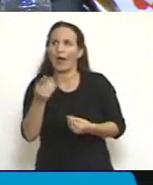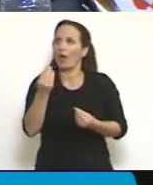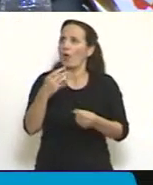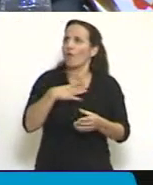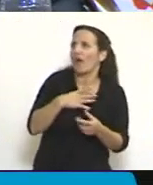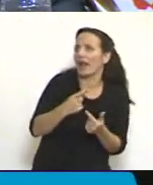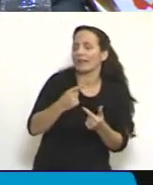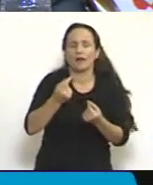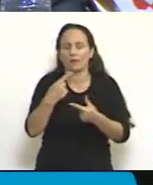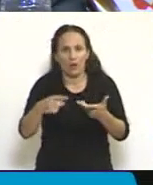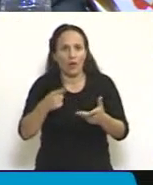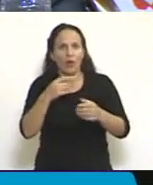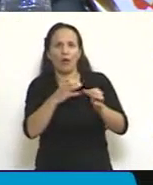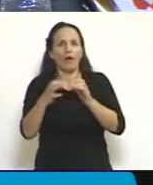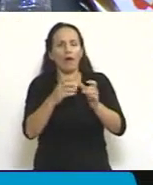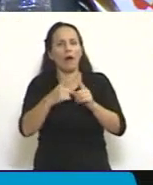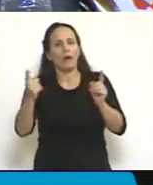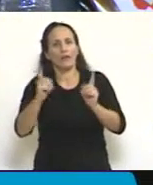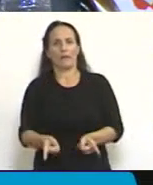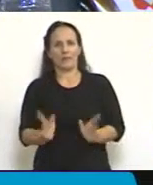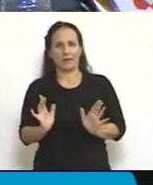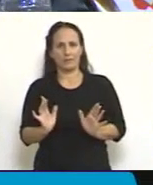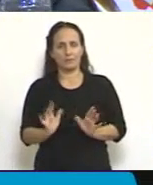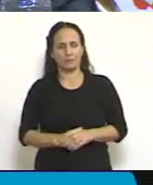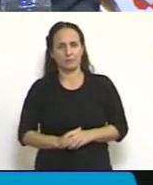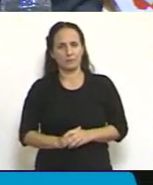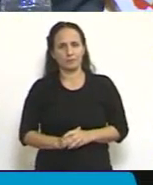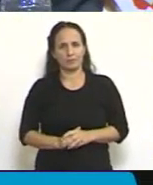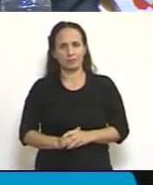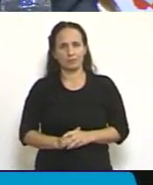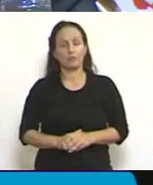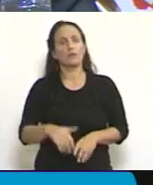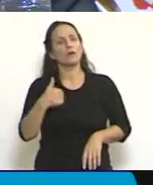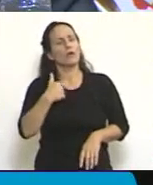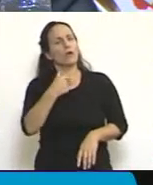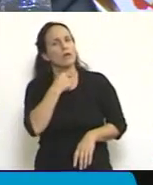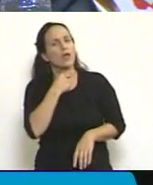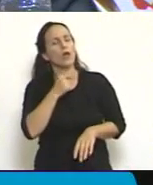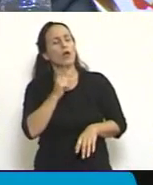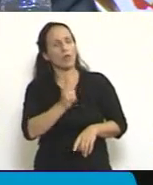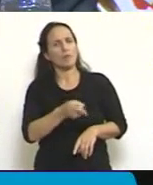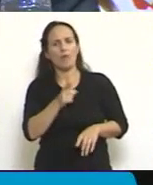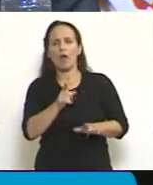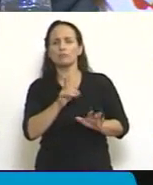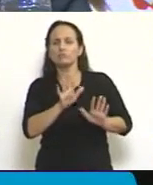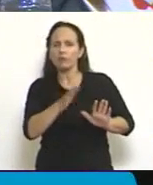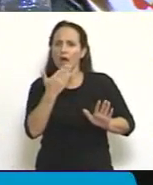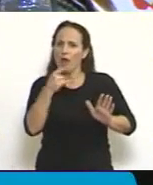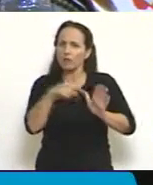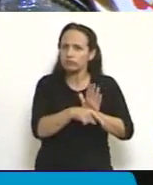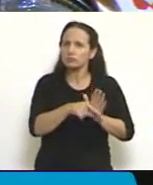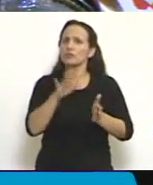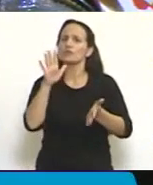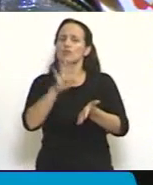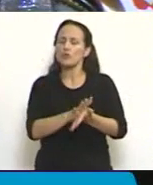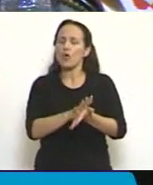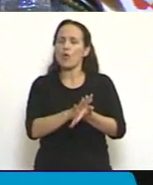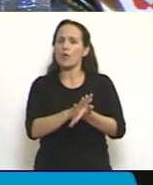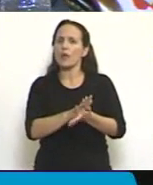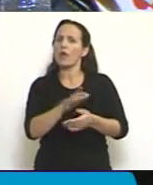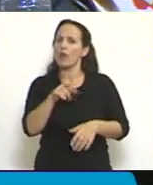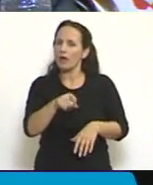al mismo tiempo que cuántas obras efectivamente se ejecutaron. Y la discusión sobre cuánto déficit o